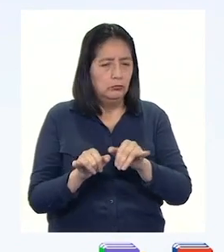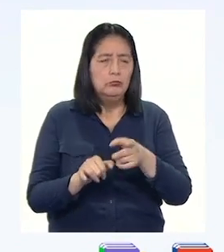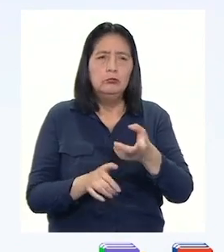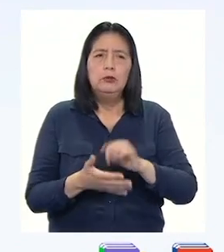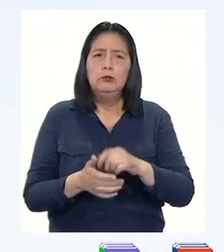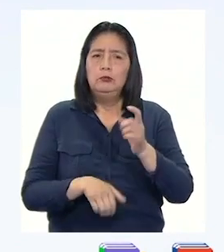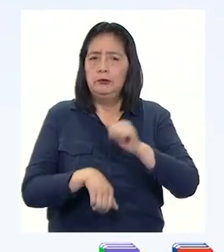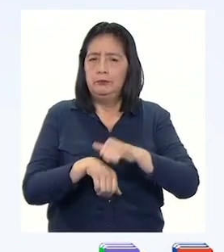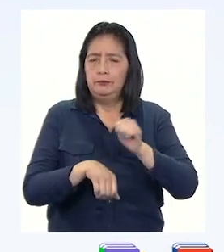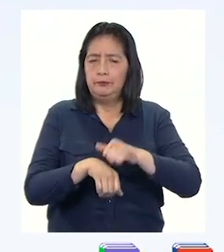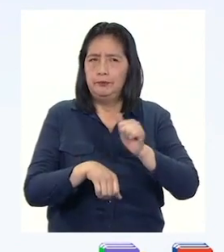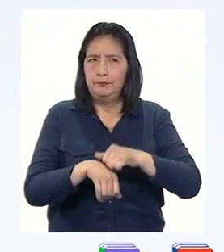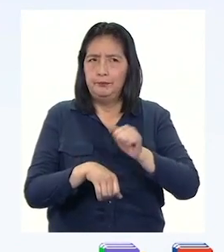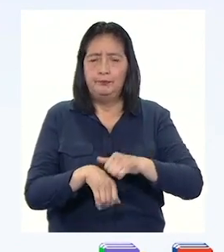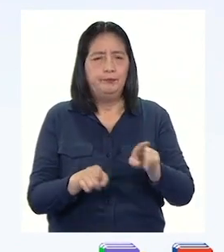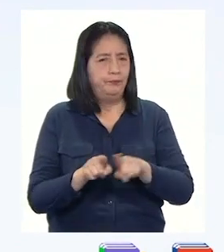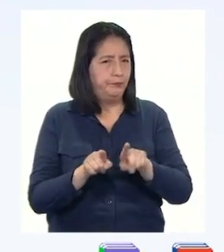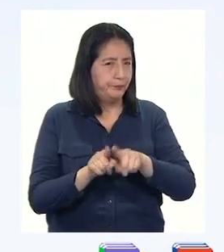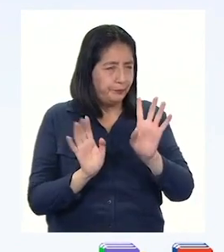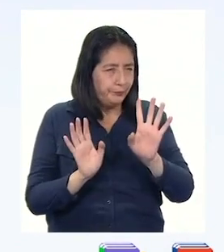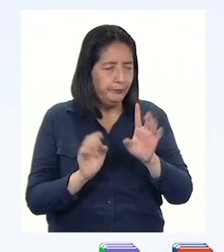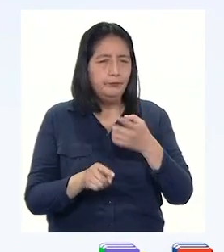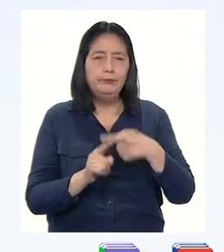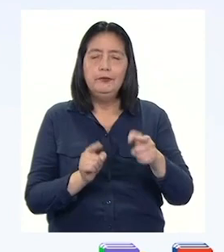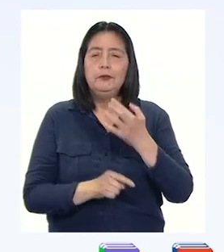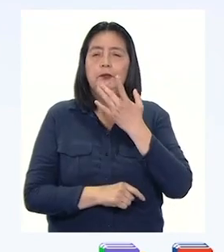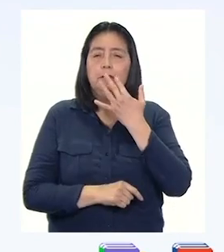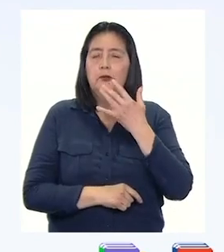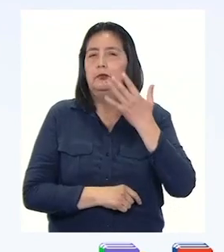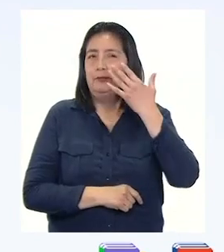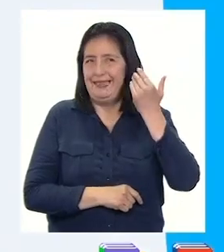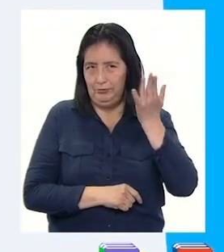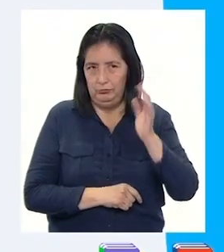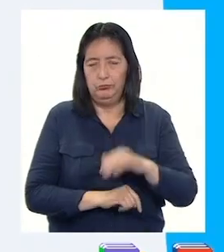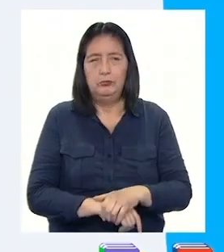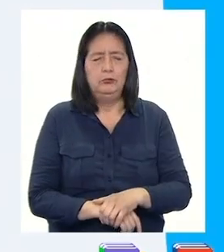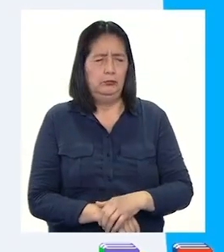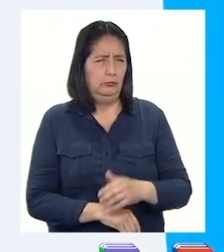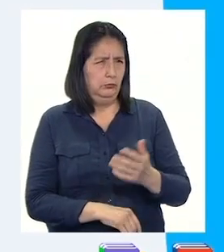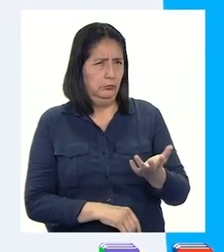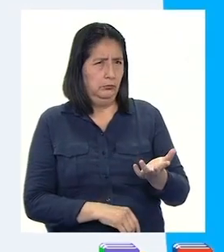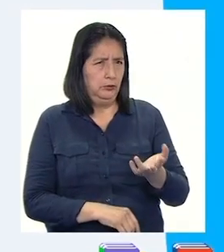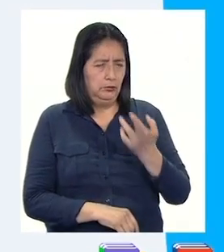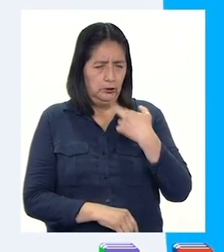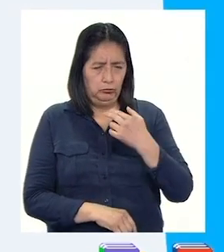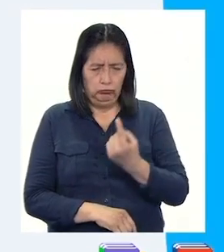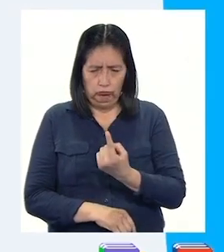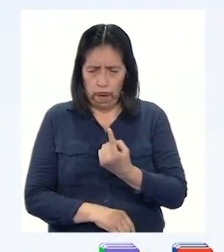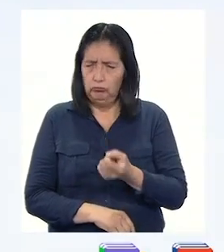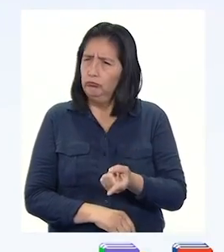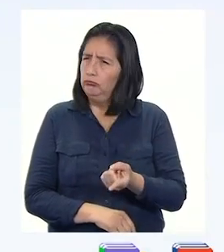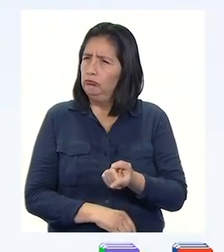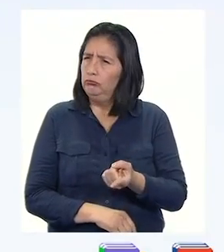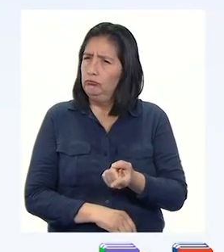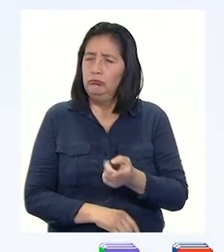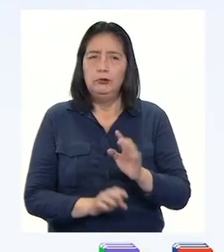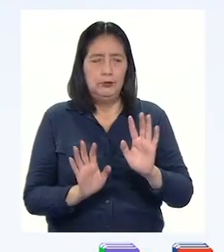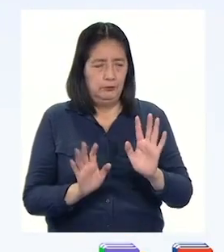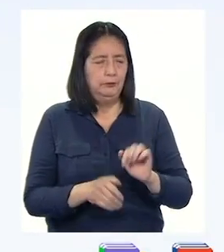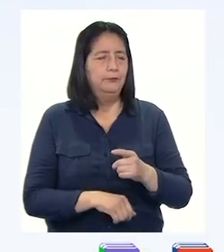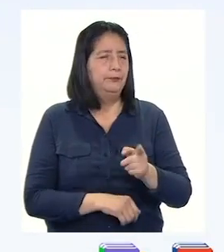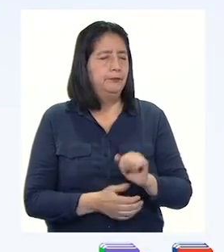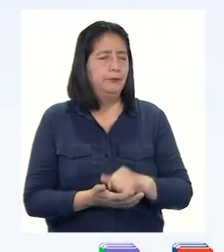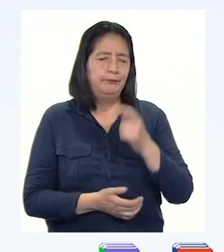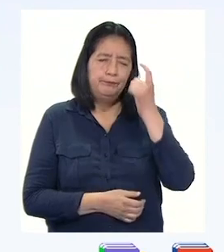también una piedrita que valga lo mismo, pero de color blanco. Pero la ficha roja está solita. Pues